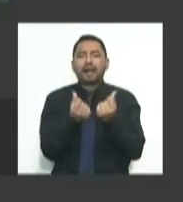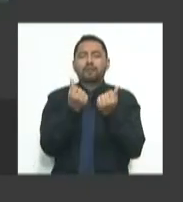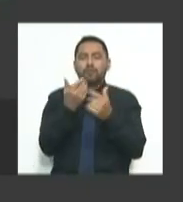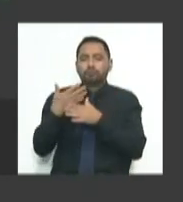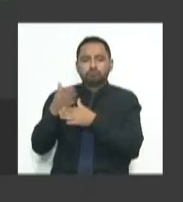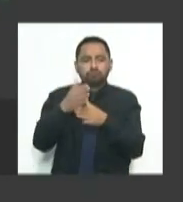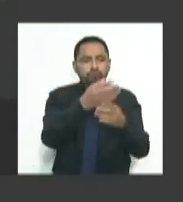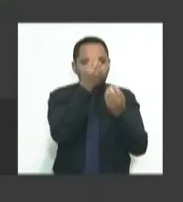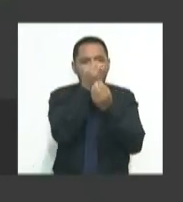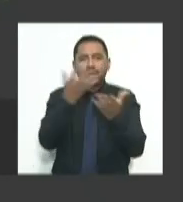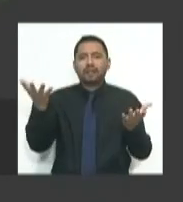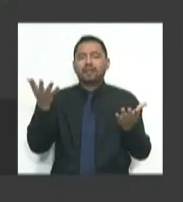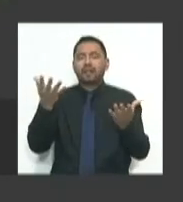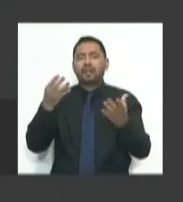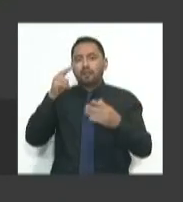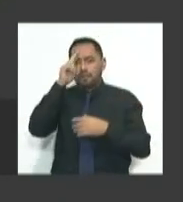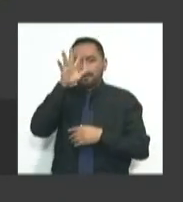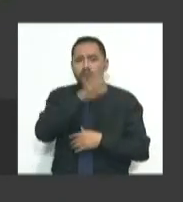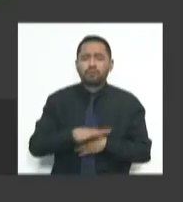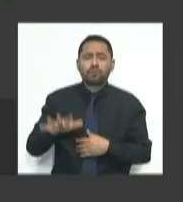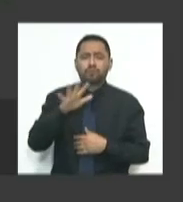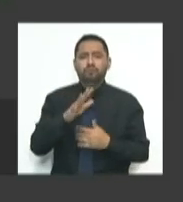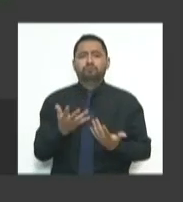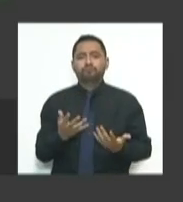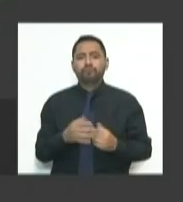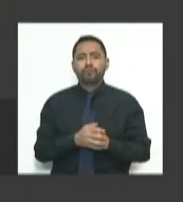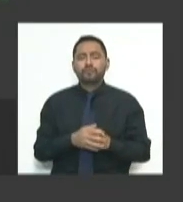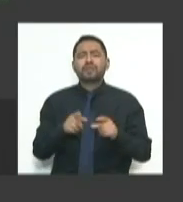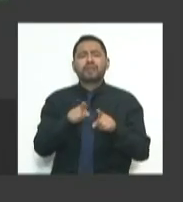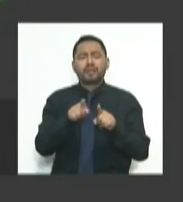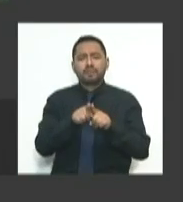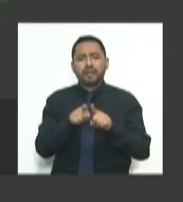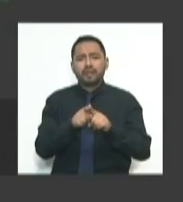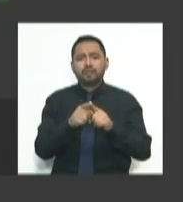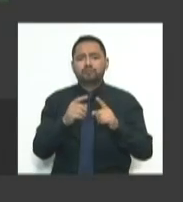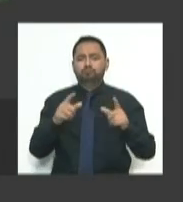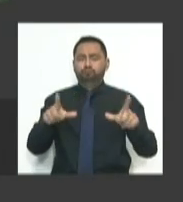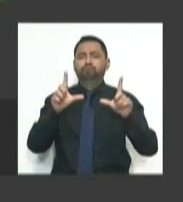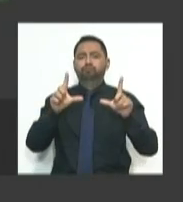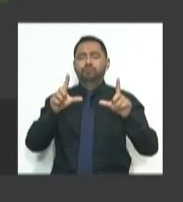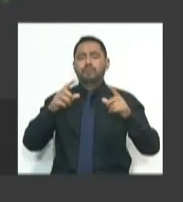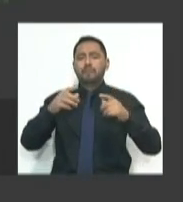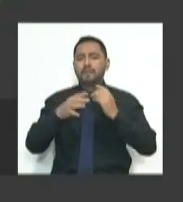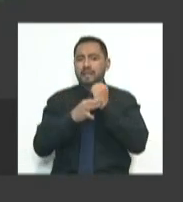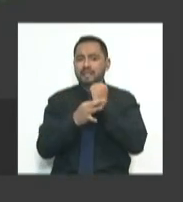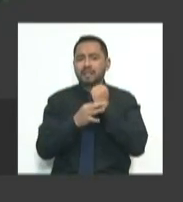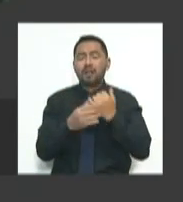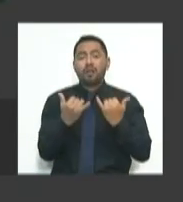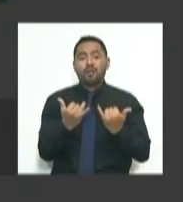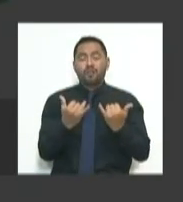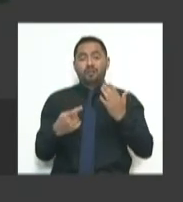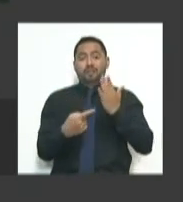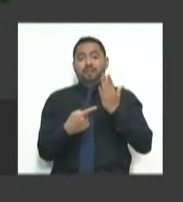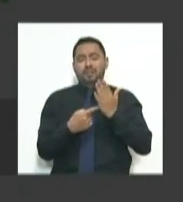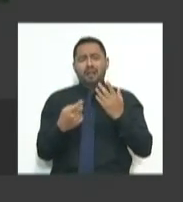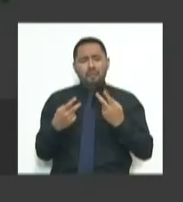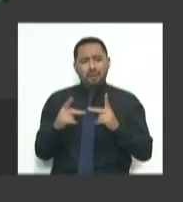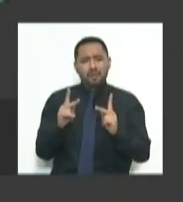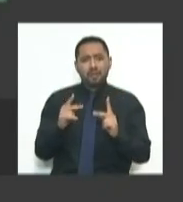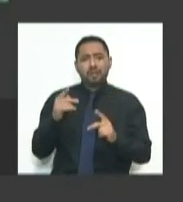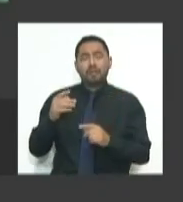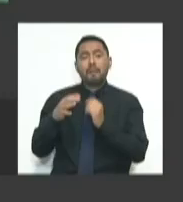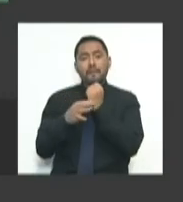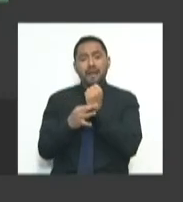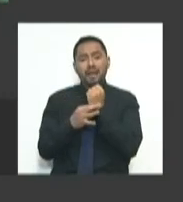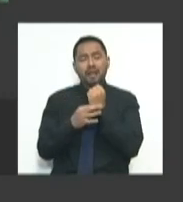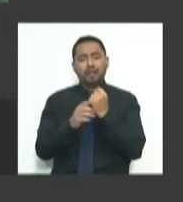espero que presidenta de recuperar la confianza de la población en la clase dirigente este es un tema absolutamente clave